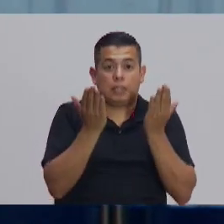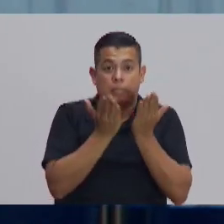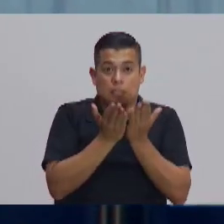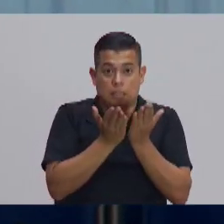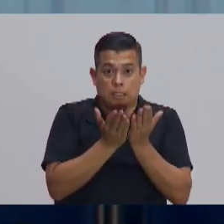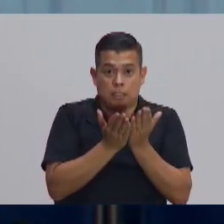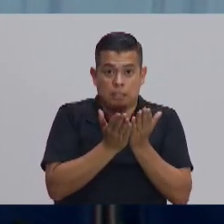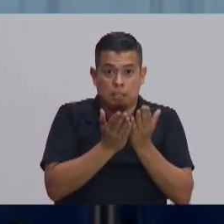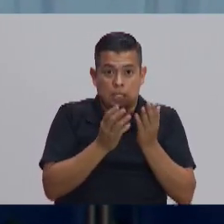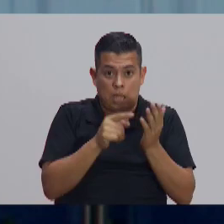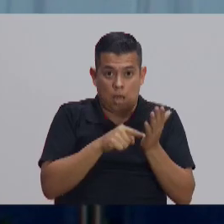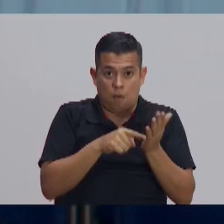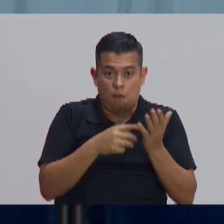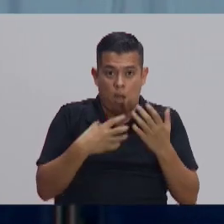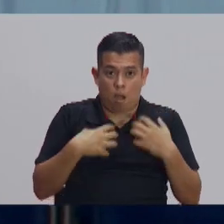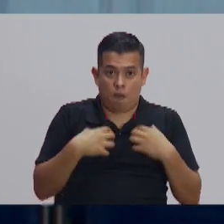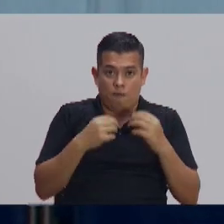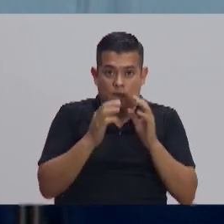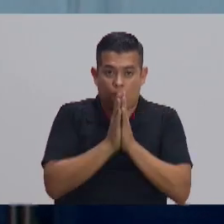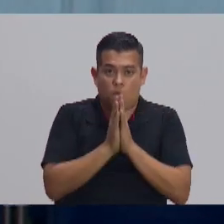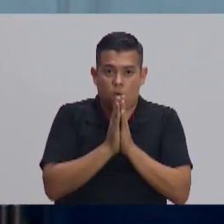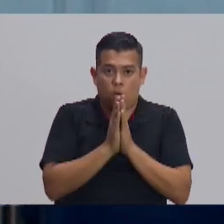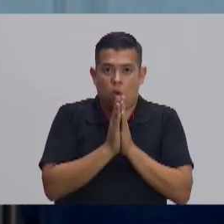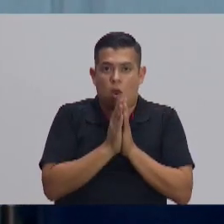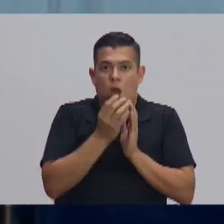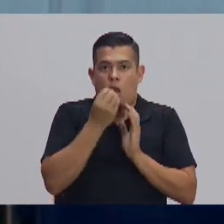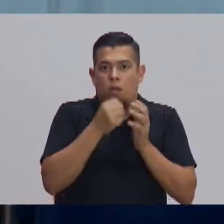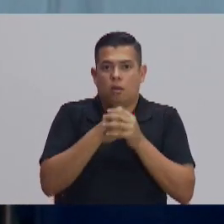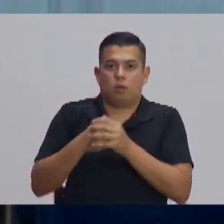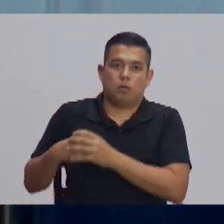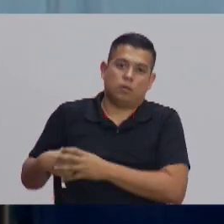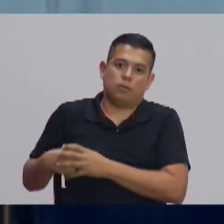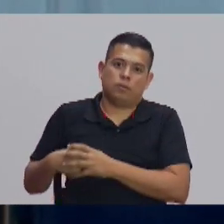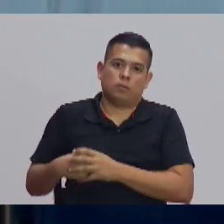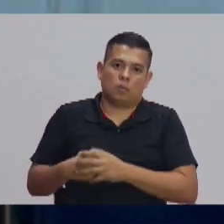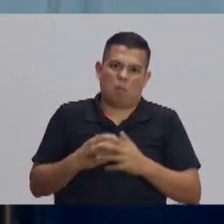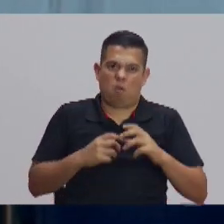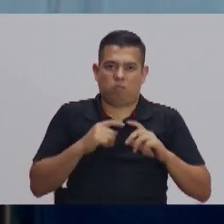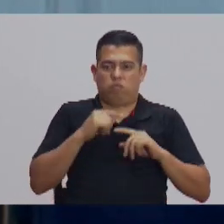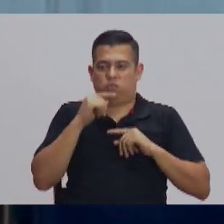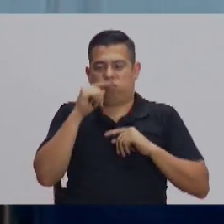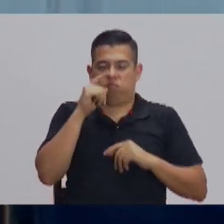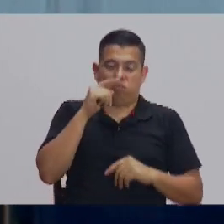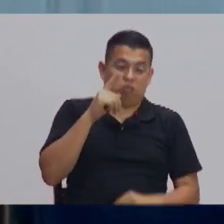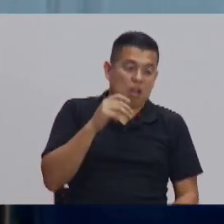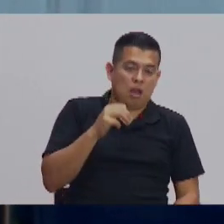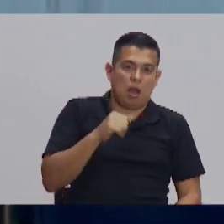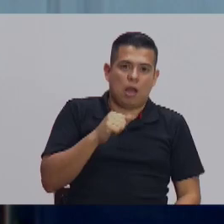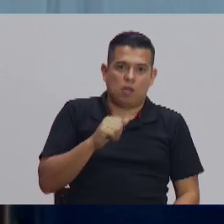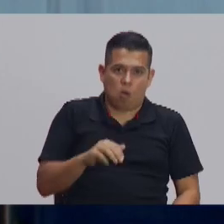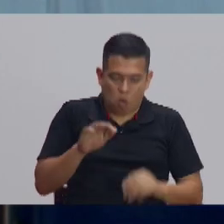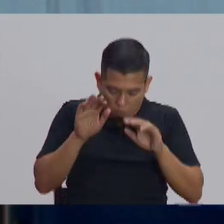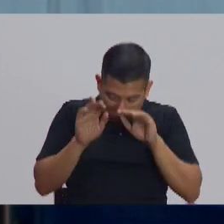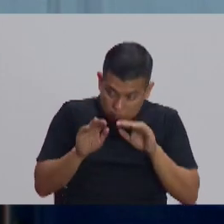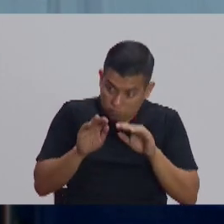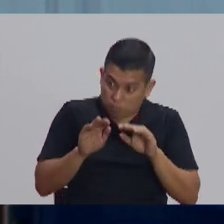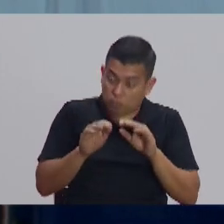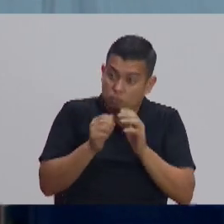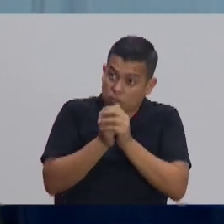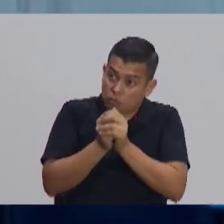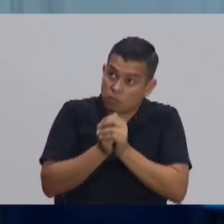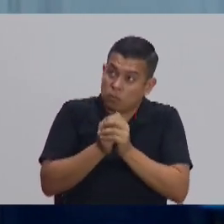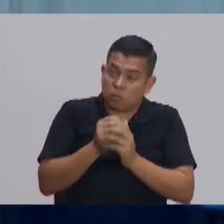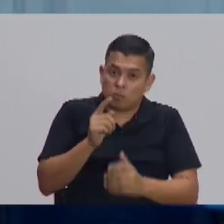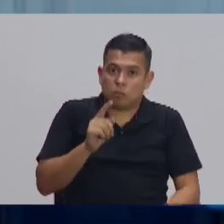de oración una vida de ayunos somos muy altaneros nuestra reverencia y adoración